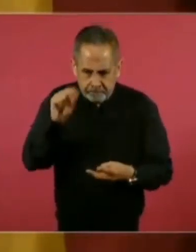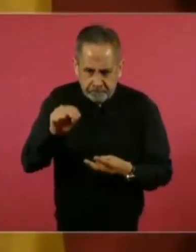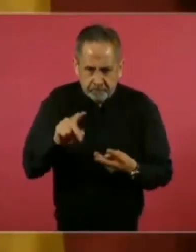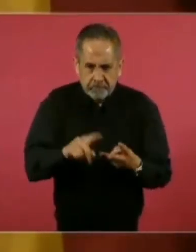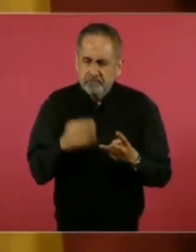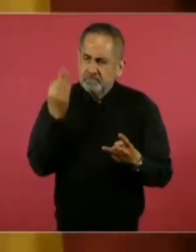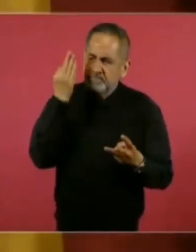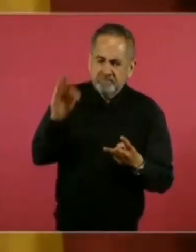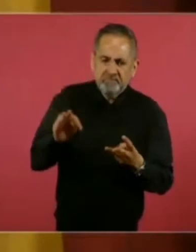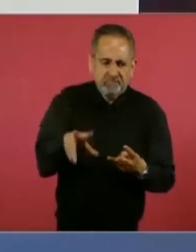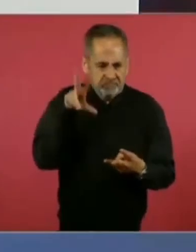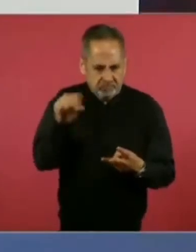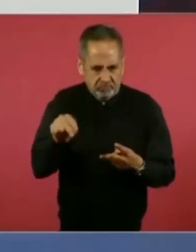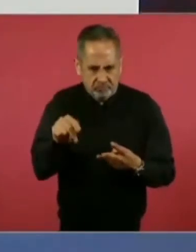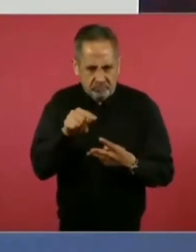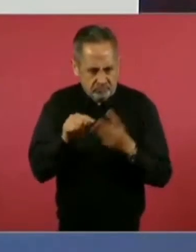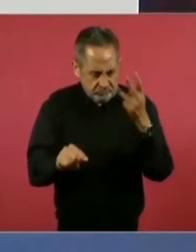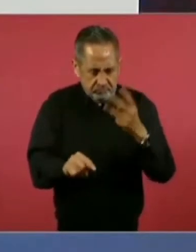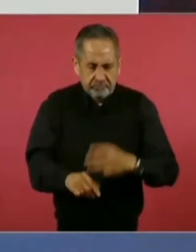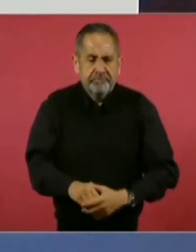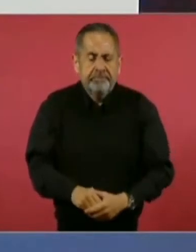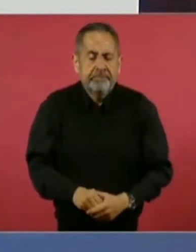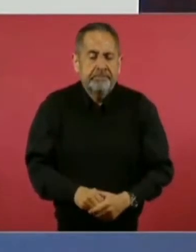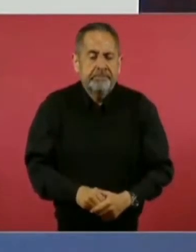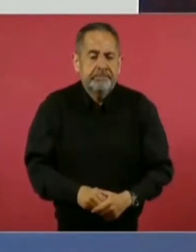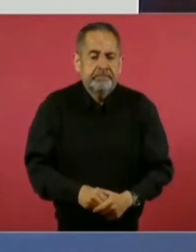no traicionar al pueblo.